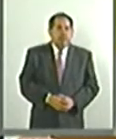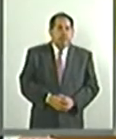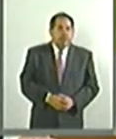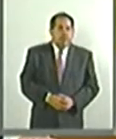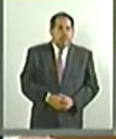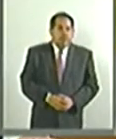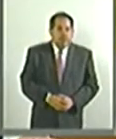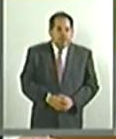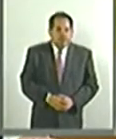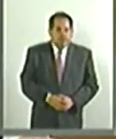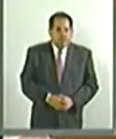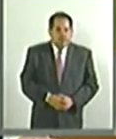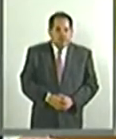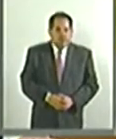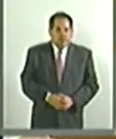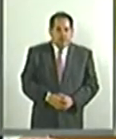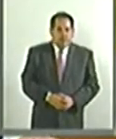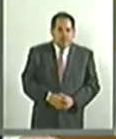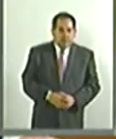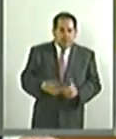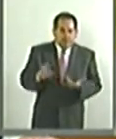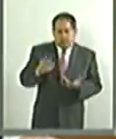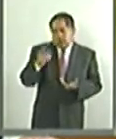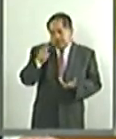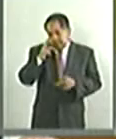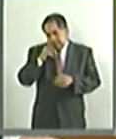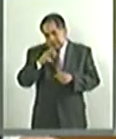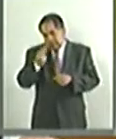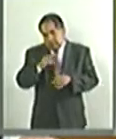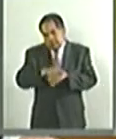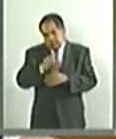No necesito decirles que requerimos de un presupuesto suficiente.